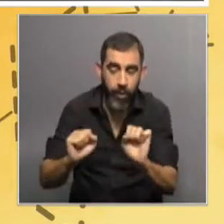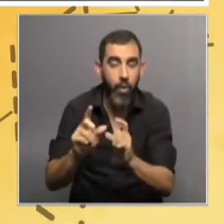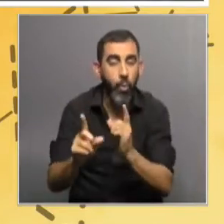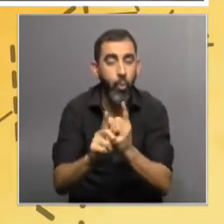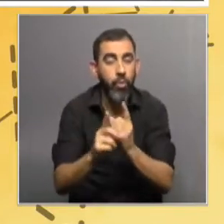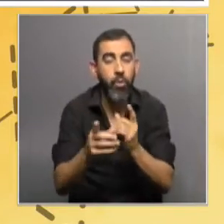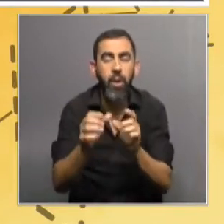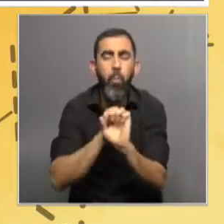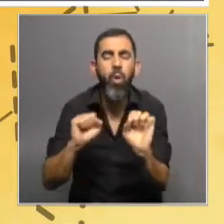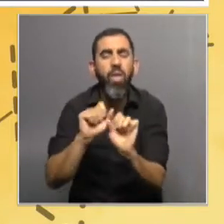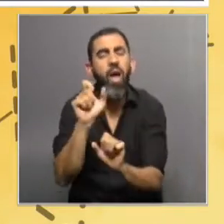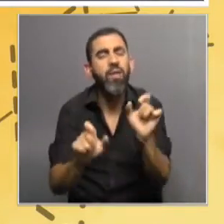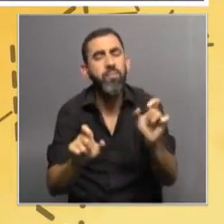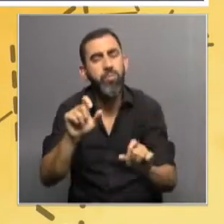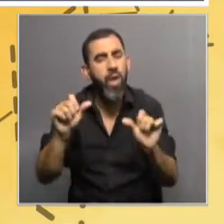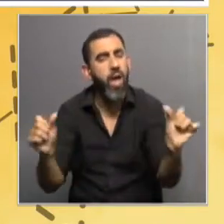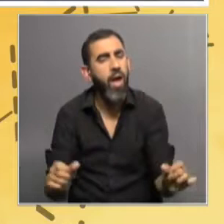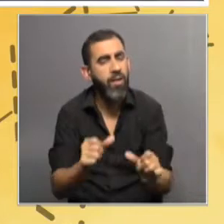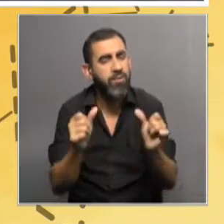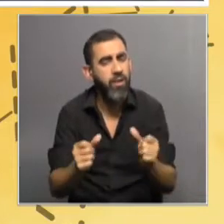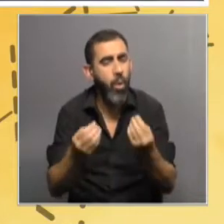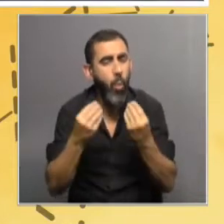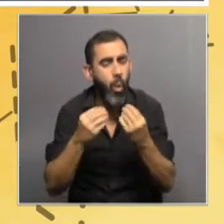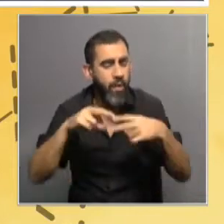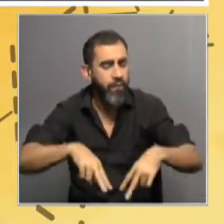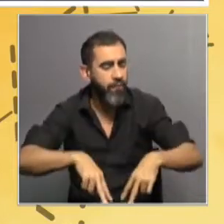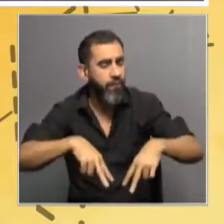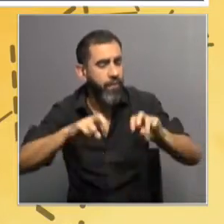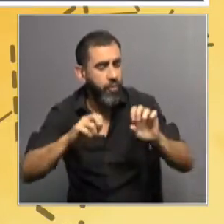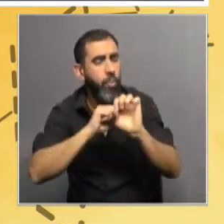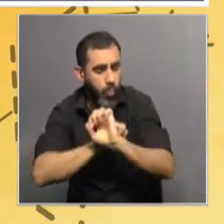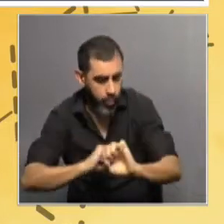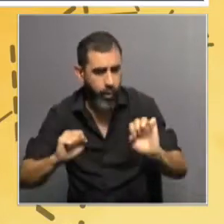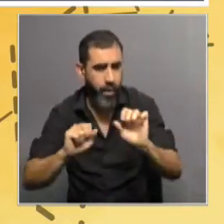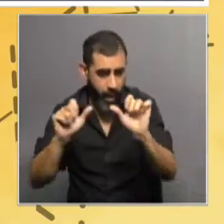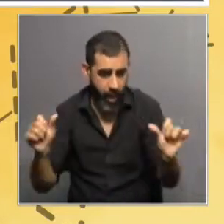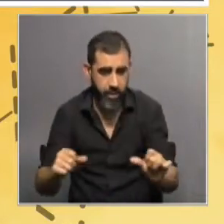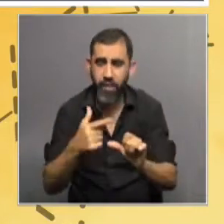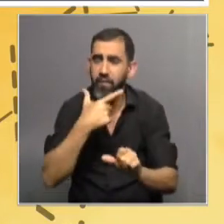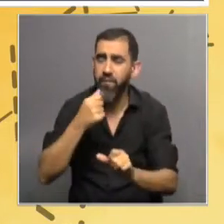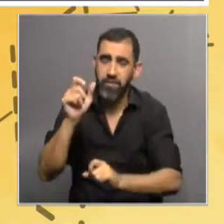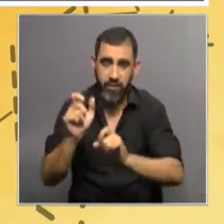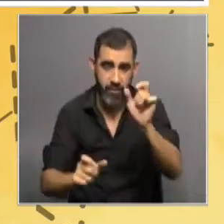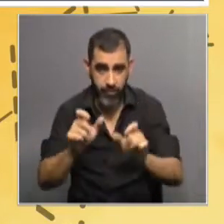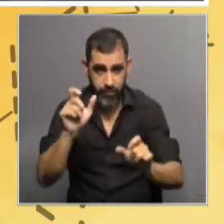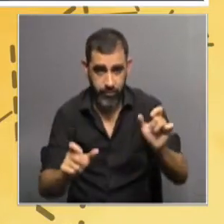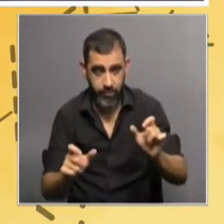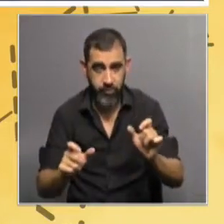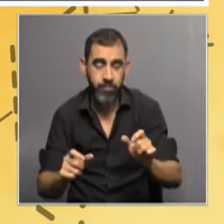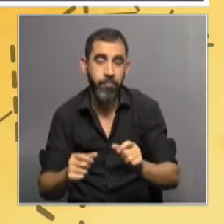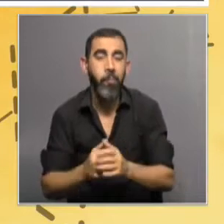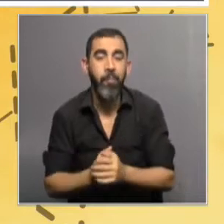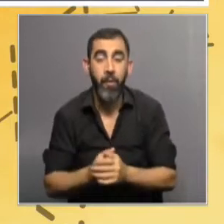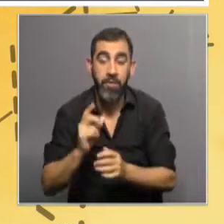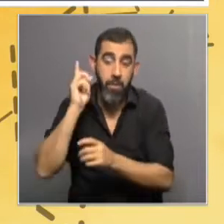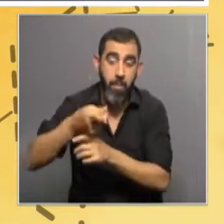se puede hacer hoy con la genética? ¿Qué ensayos, qué estudios están más al alcance de las personas, tanto sea con una prescripción